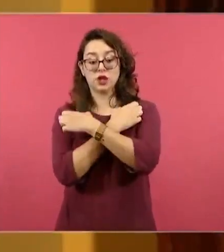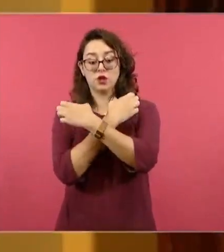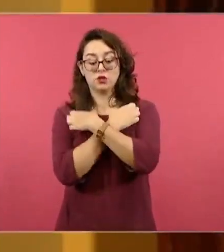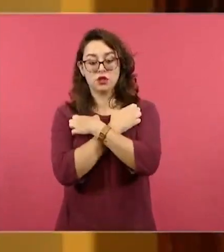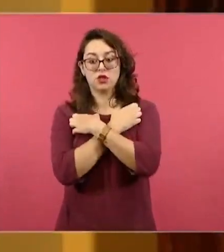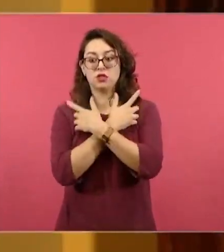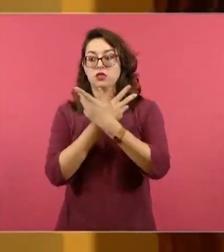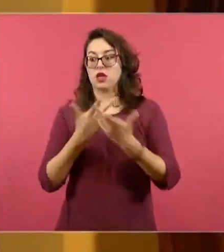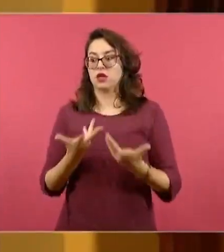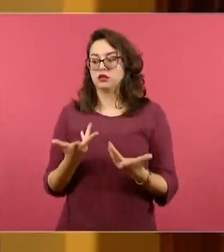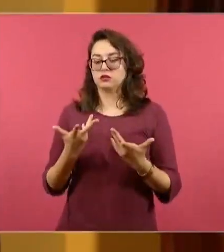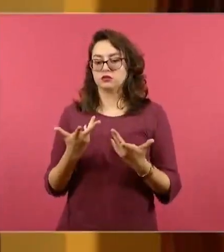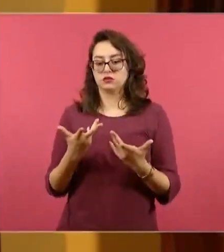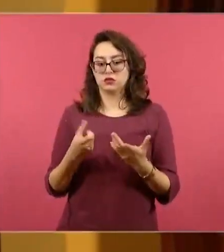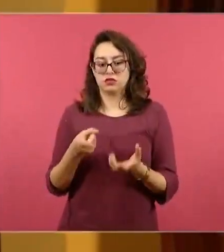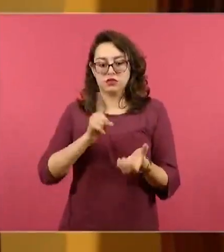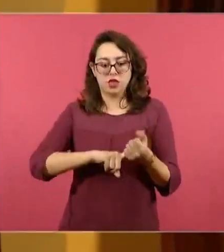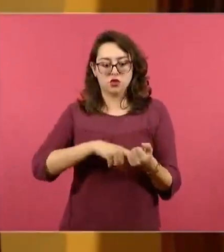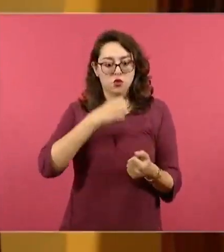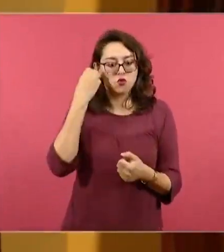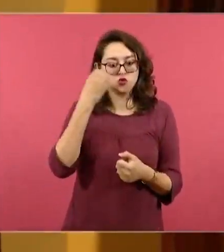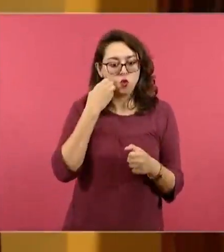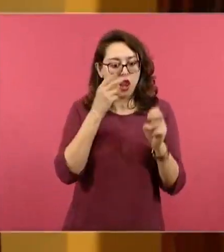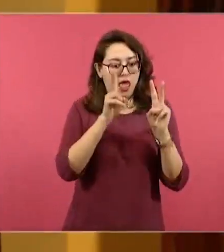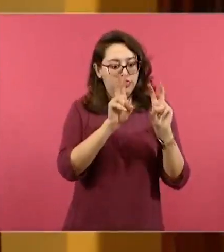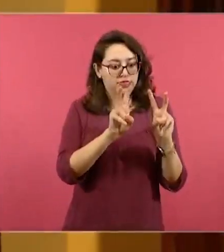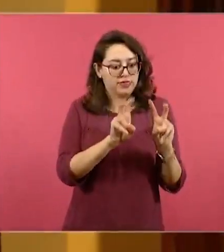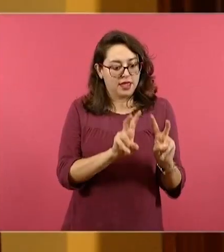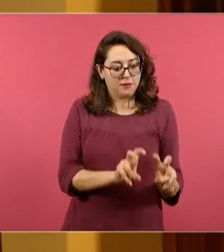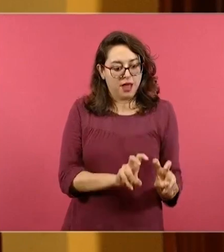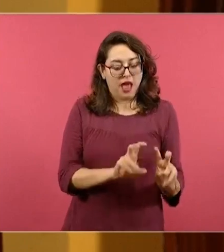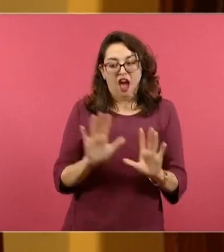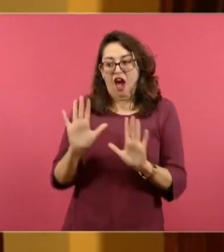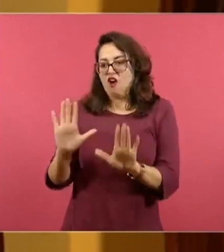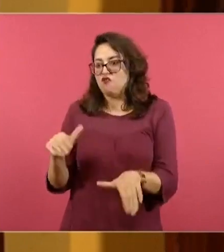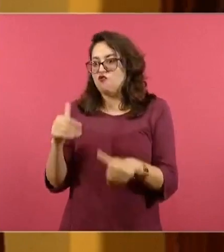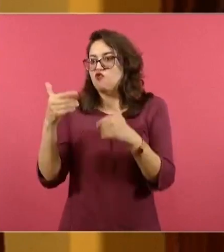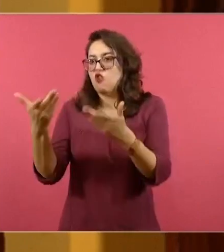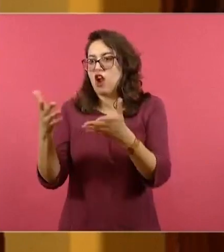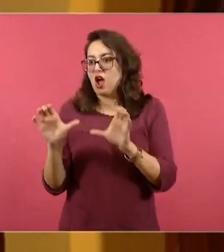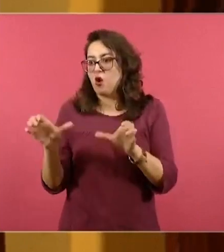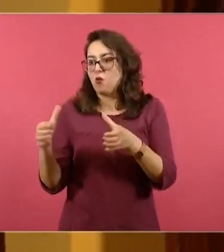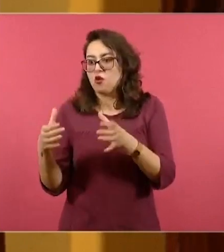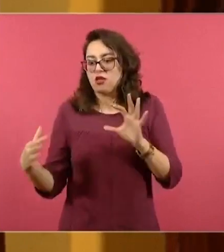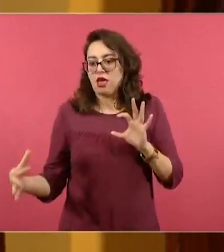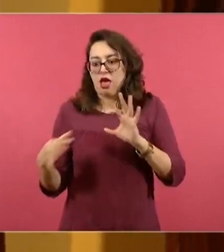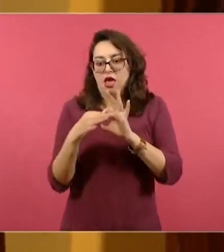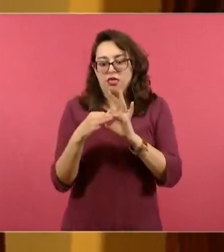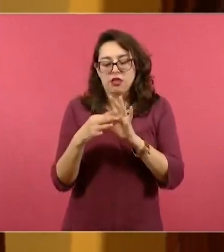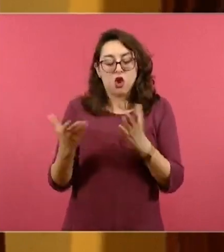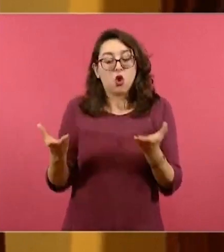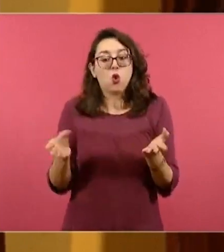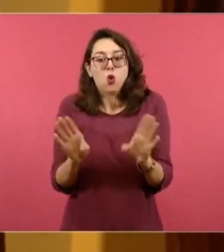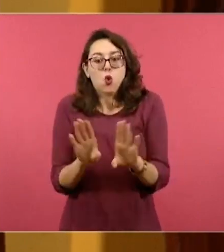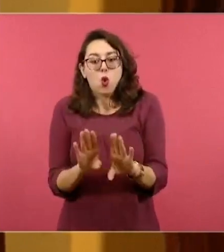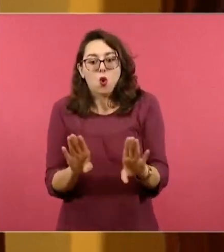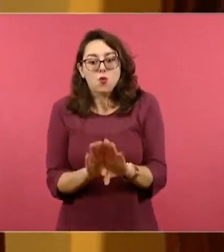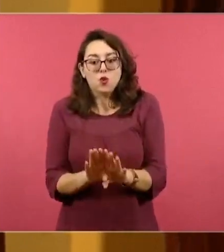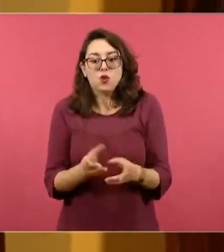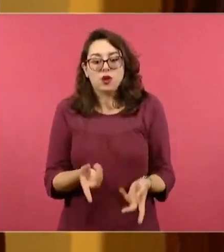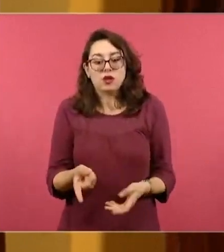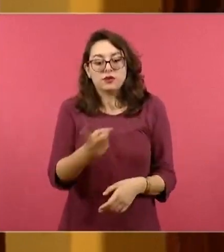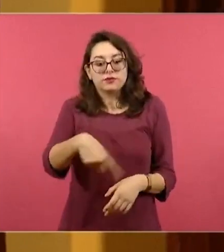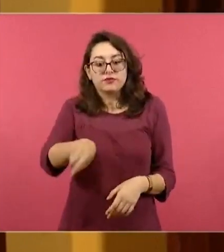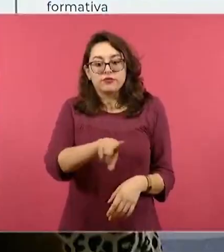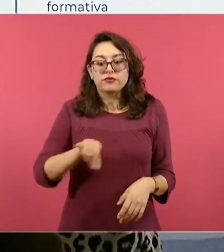vida cotidiana del estudiante? Es decir, ¿cómo anclamos? ¿Cómo hacemos para poder generar interés en